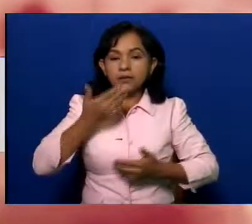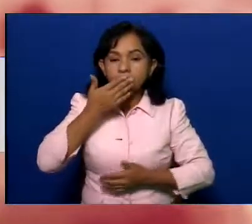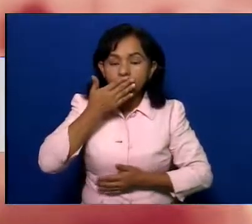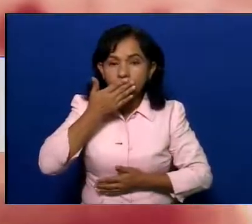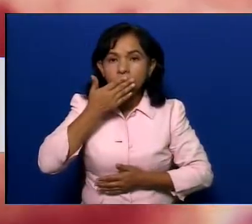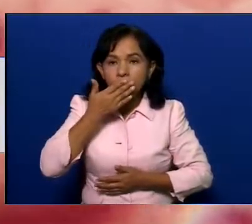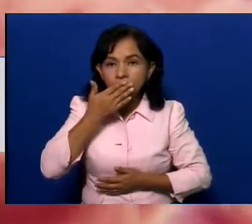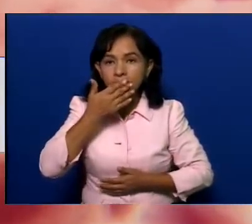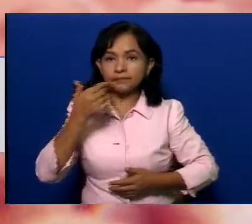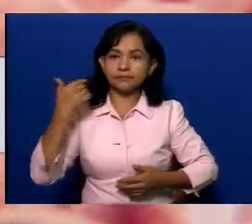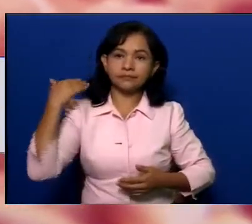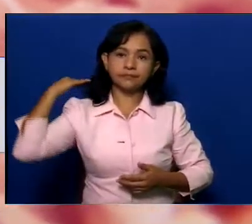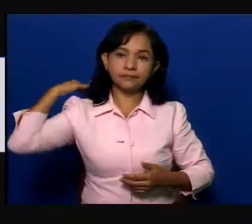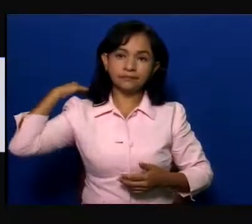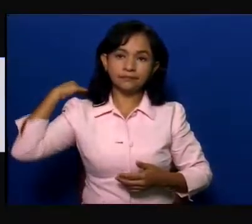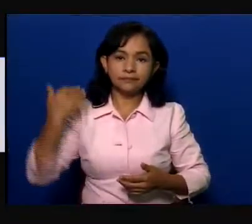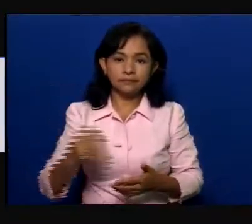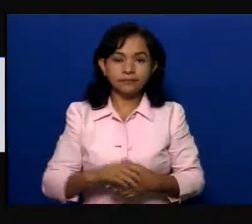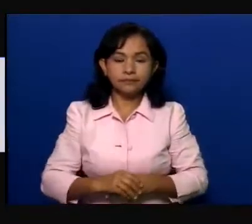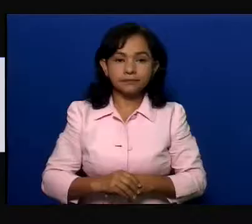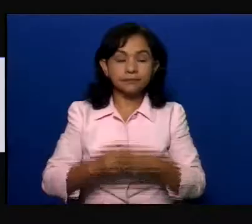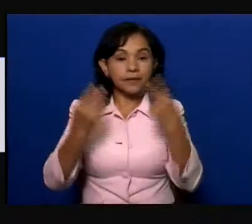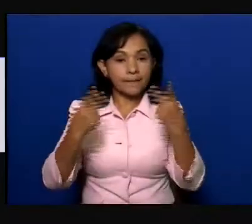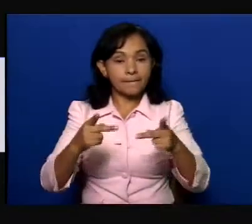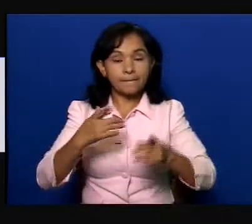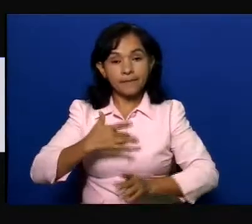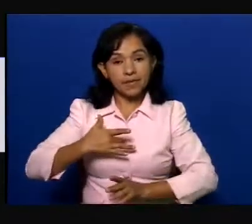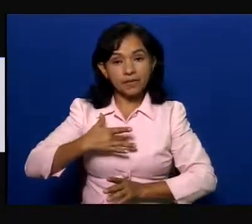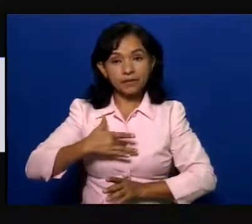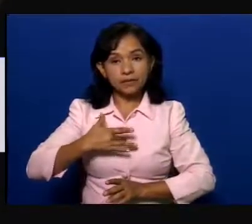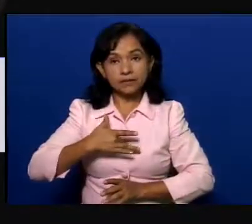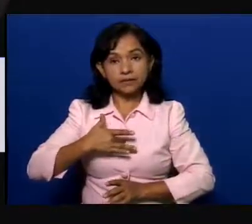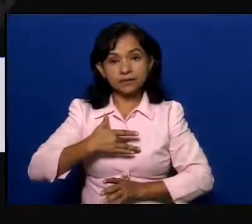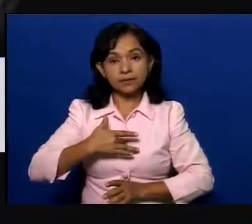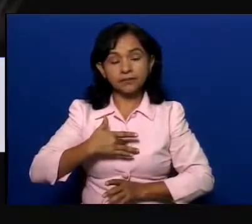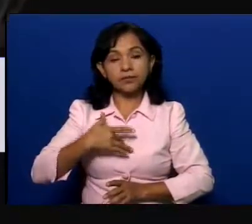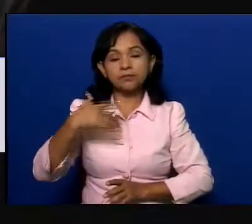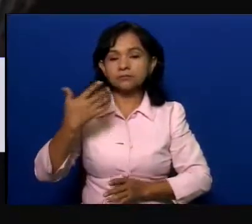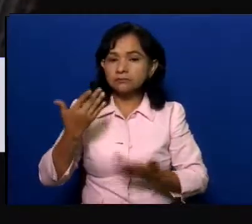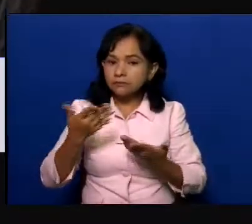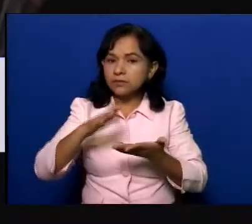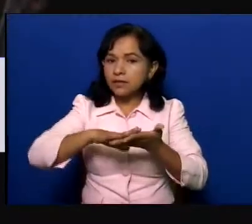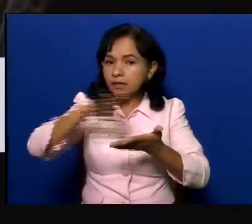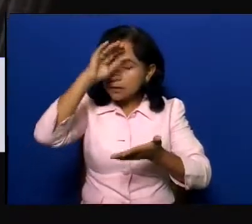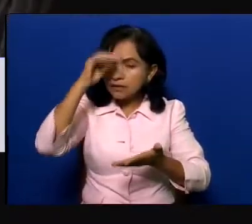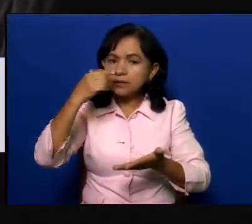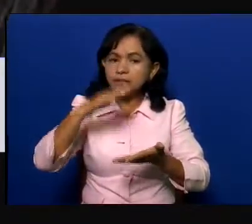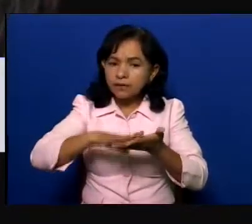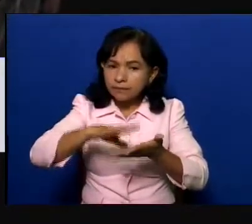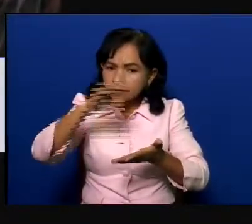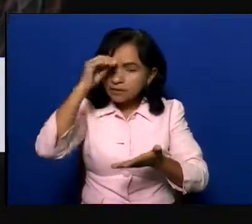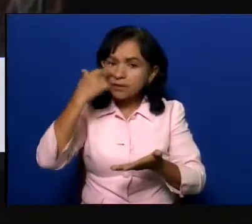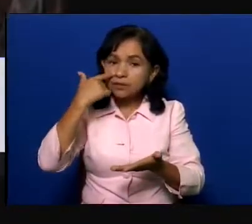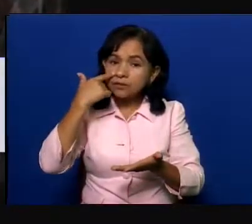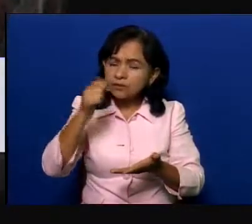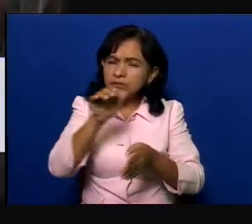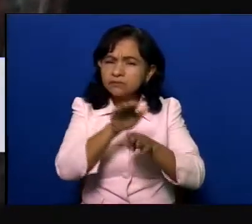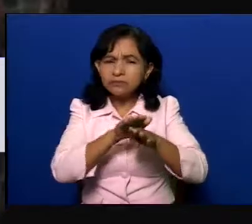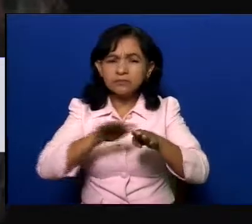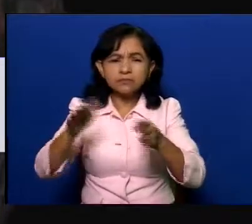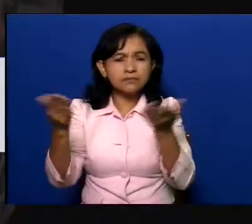Pero realmente nosotros necesitamos tener un conocimiento bastante general